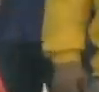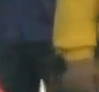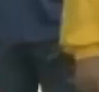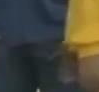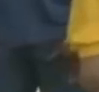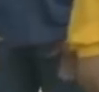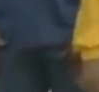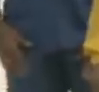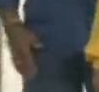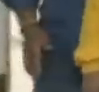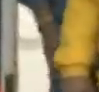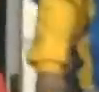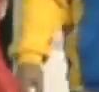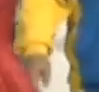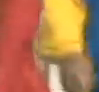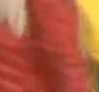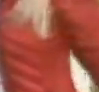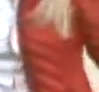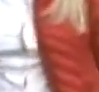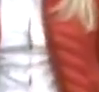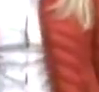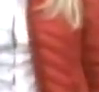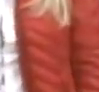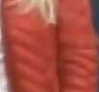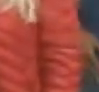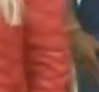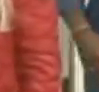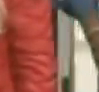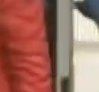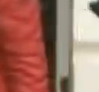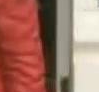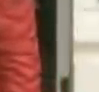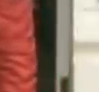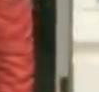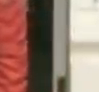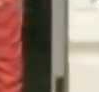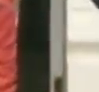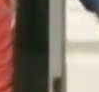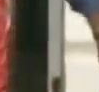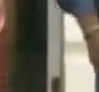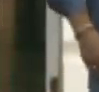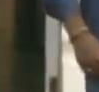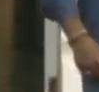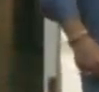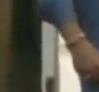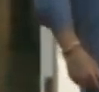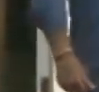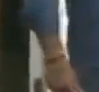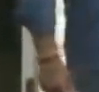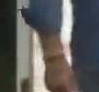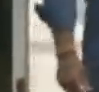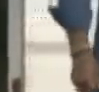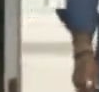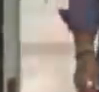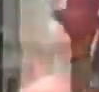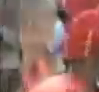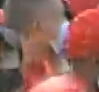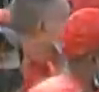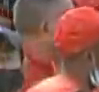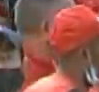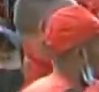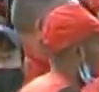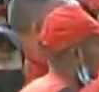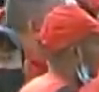año 2021, el año de la recuperación. El año 2022 se perfila como el año de